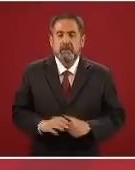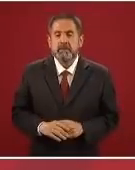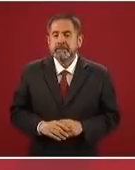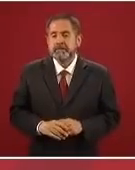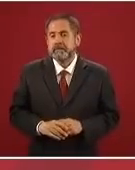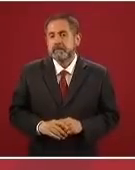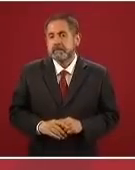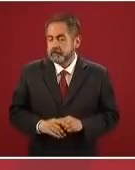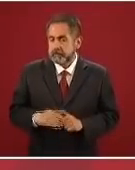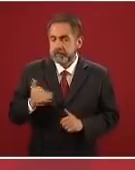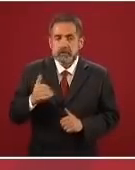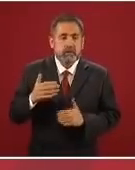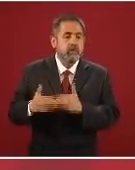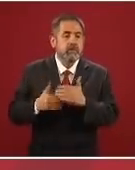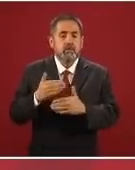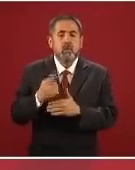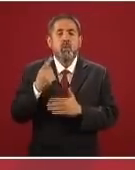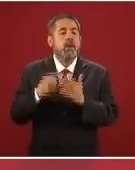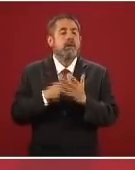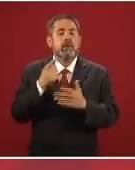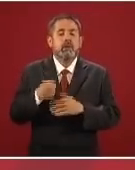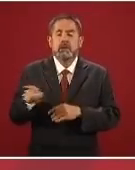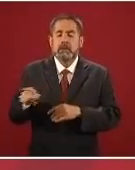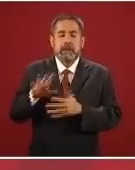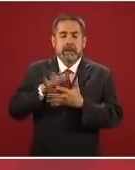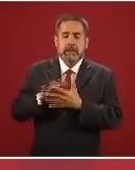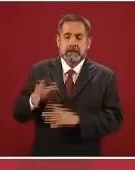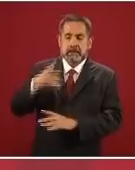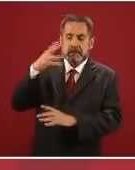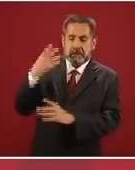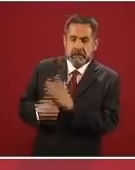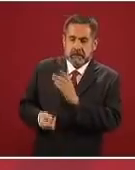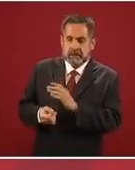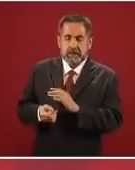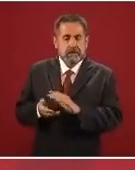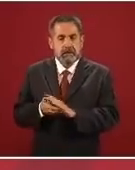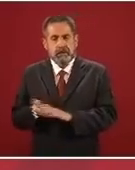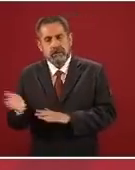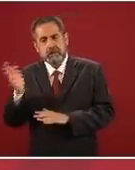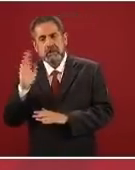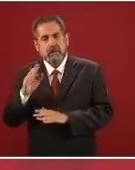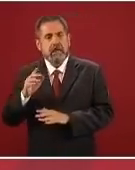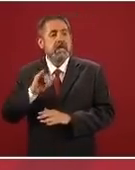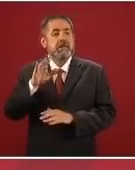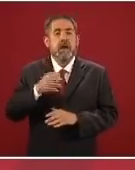y en una ocasión se escapó cuando lo llevaban a un juzgado,